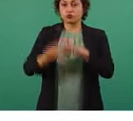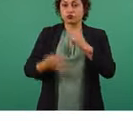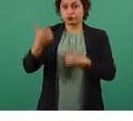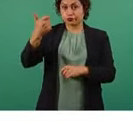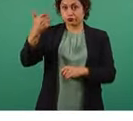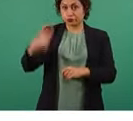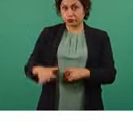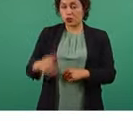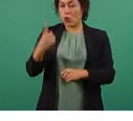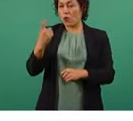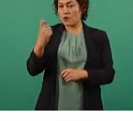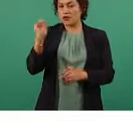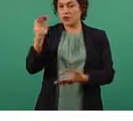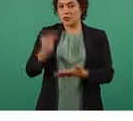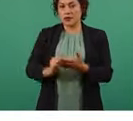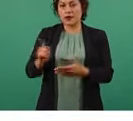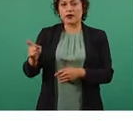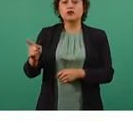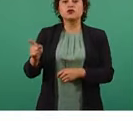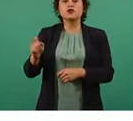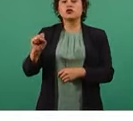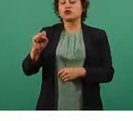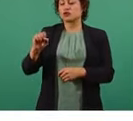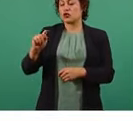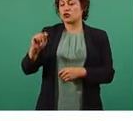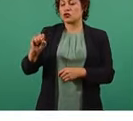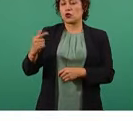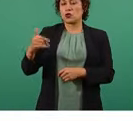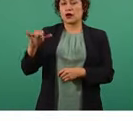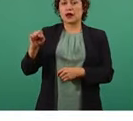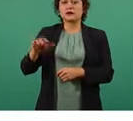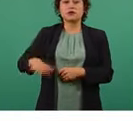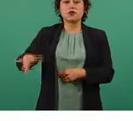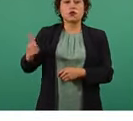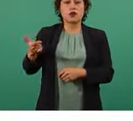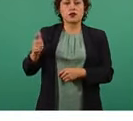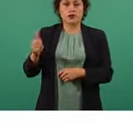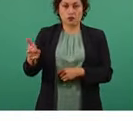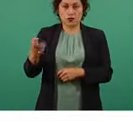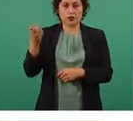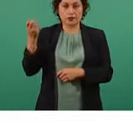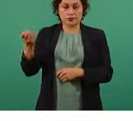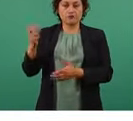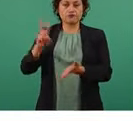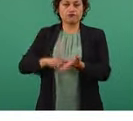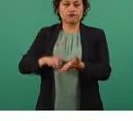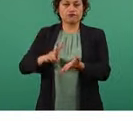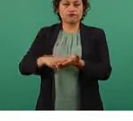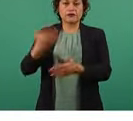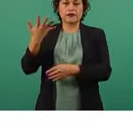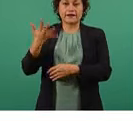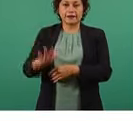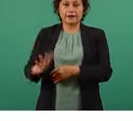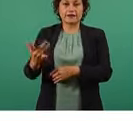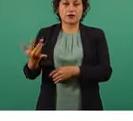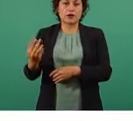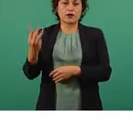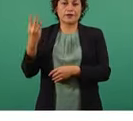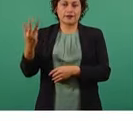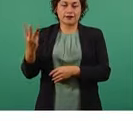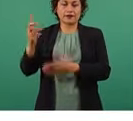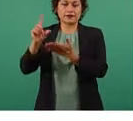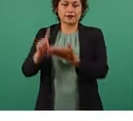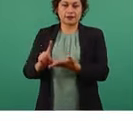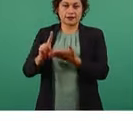peso con 20 centavos, lo tuvo Soto Gas en Pénjamo, Guanajuato, con un precio de 10 pesos con 53 centavos por